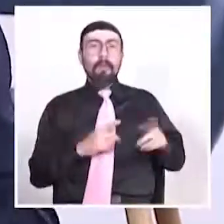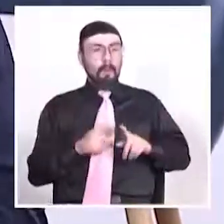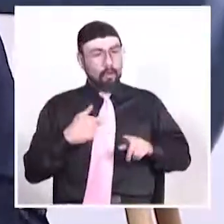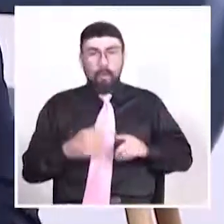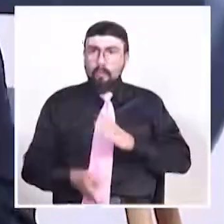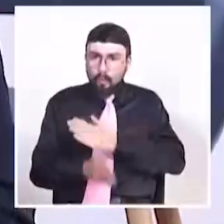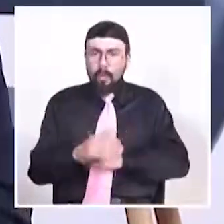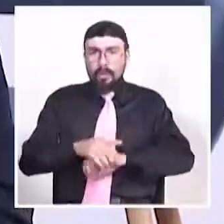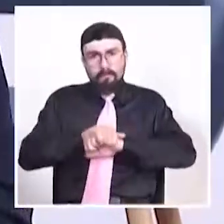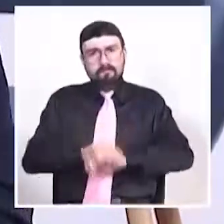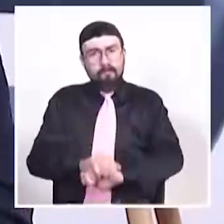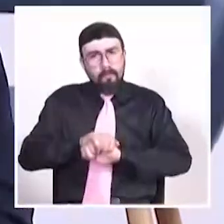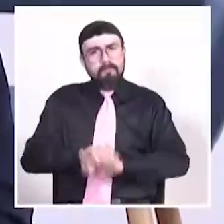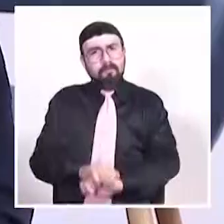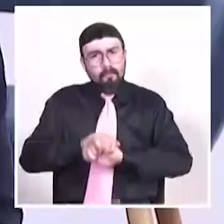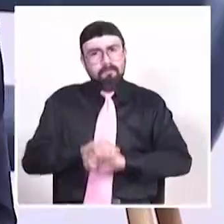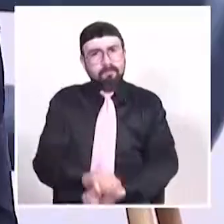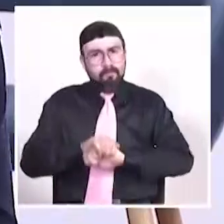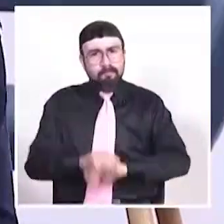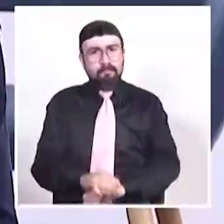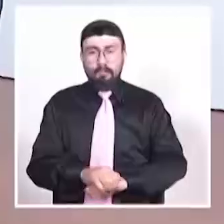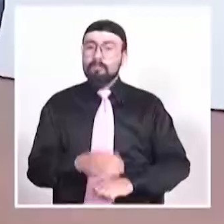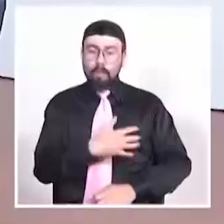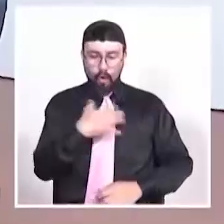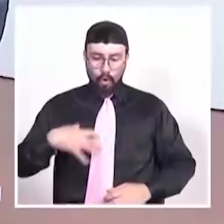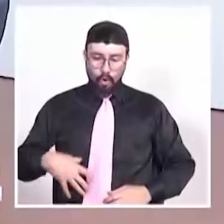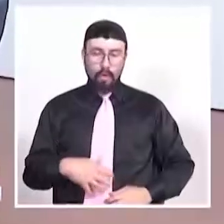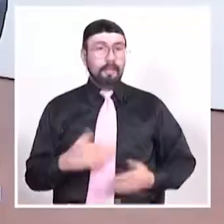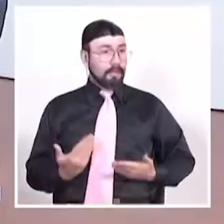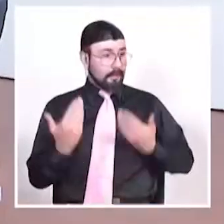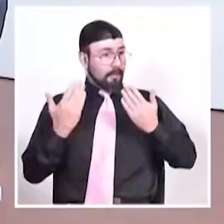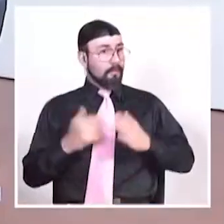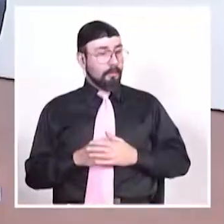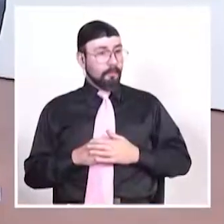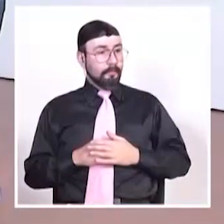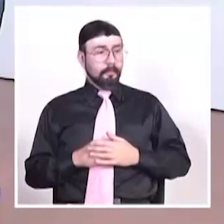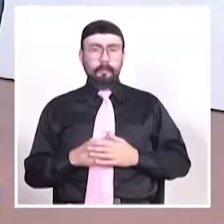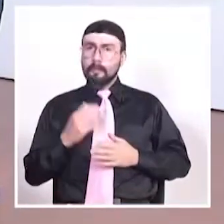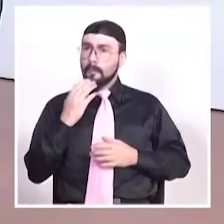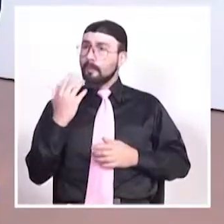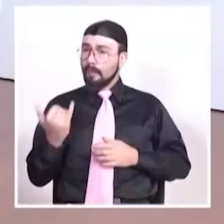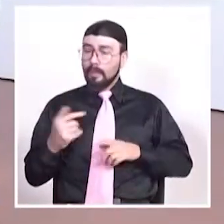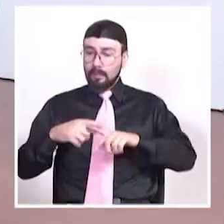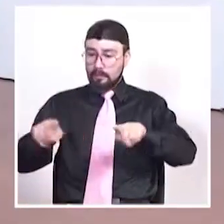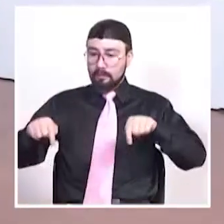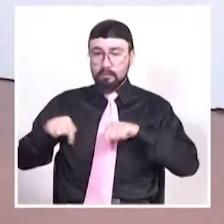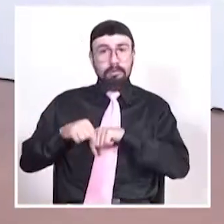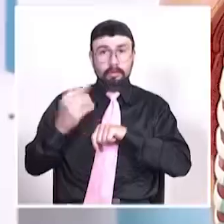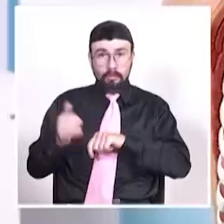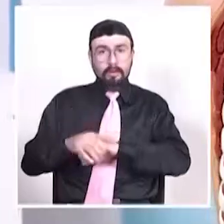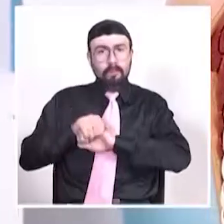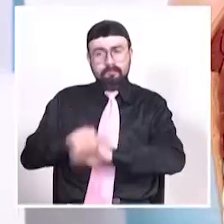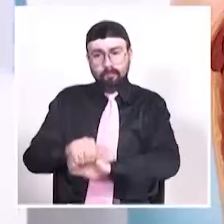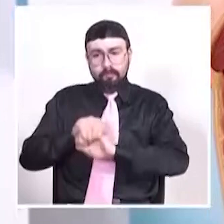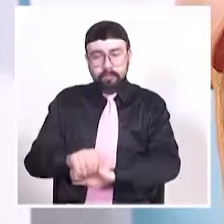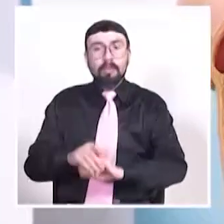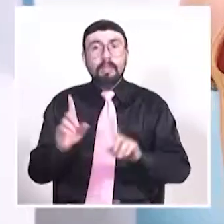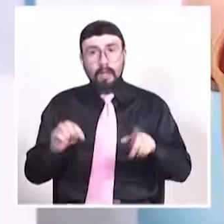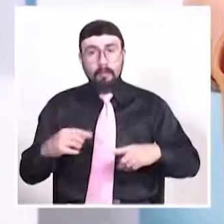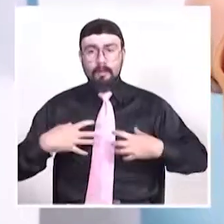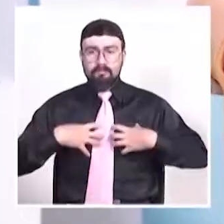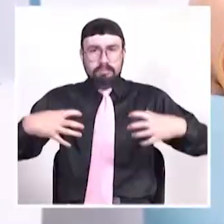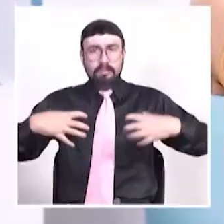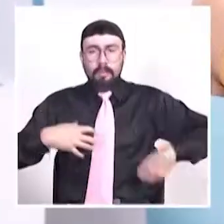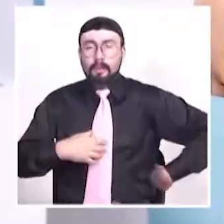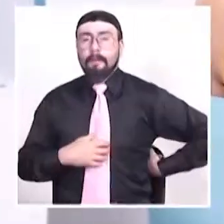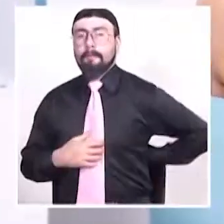bombeando sangre con esto y los órganos sirven. En las salas de reanimación también, nosotros en los hospitales, o sea,